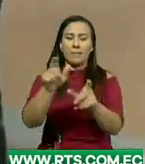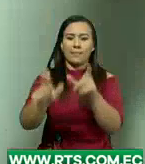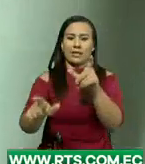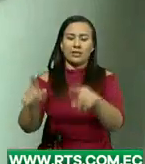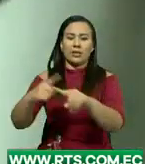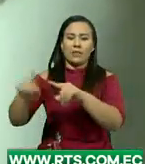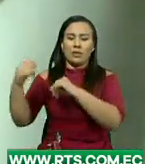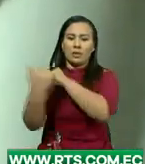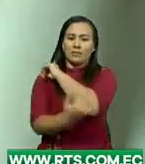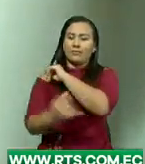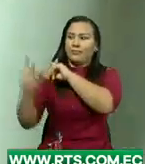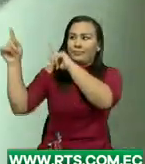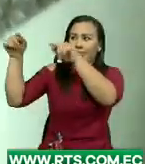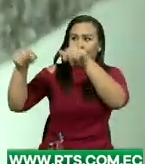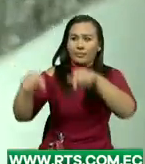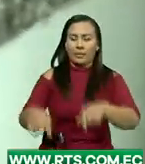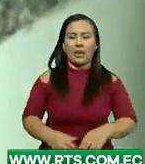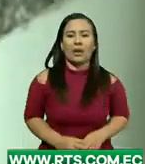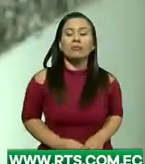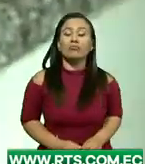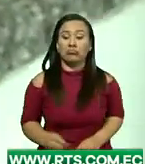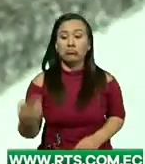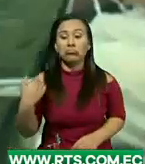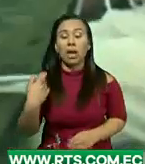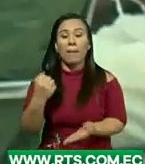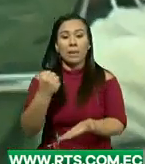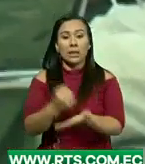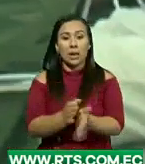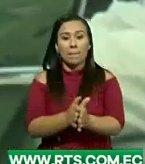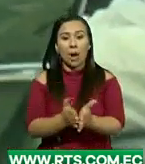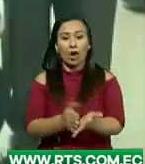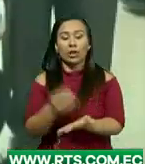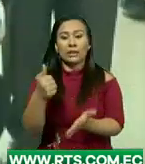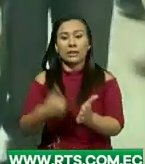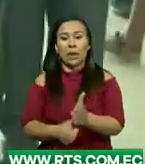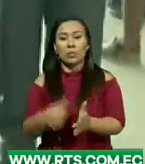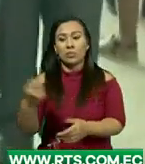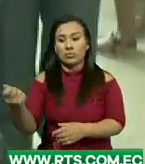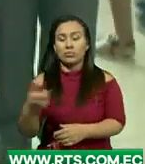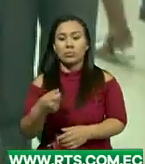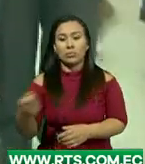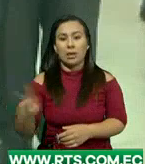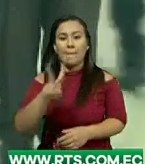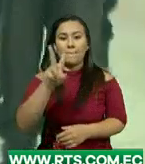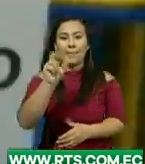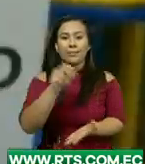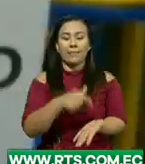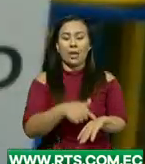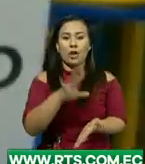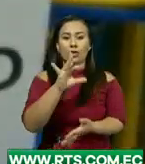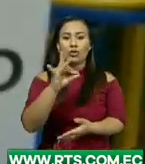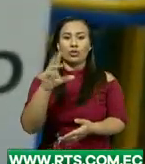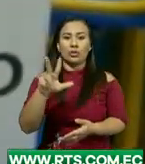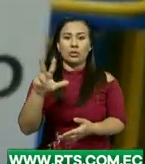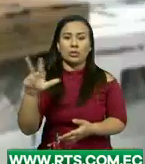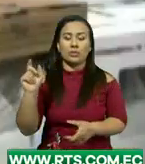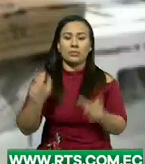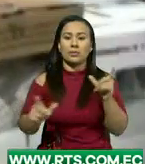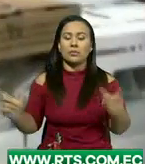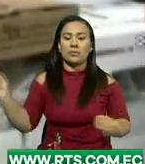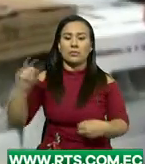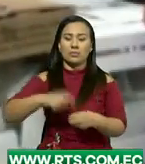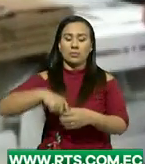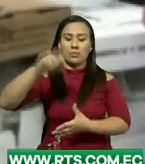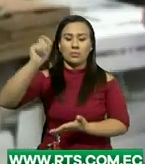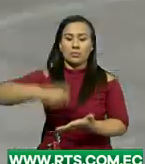247.733 extranjeros en condición regular en el país. De ellos, solo 20.833 irán a las urnas para